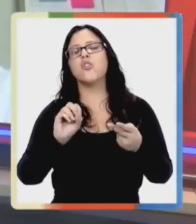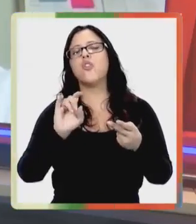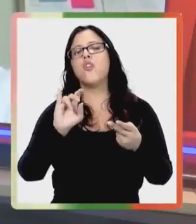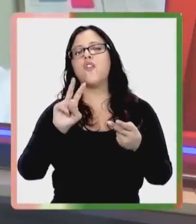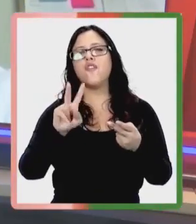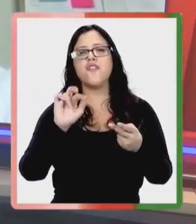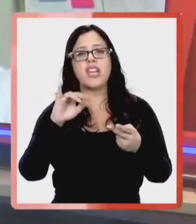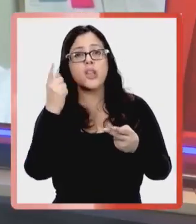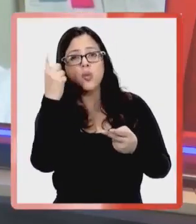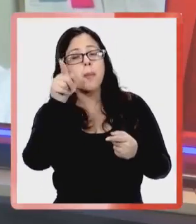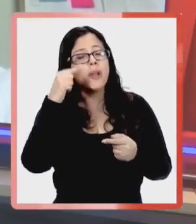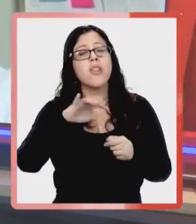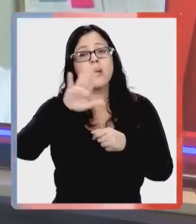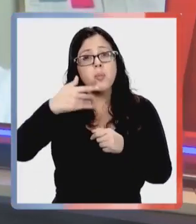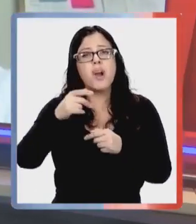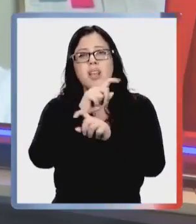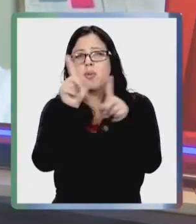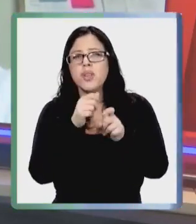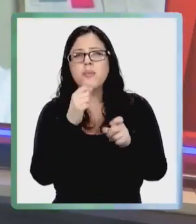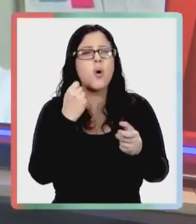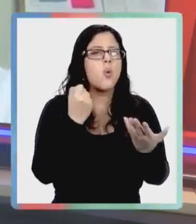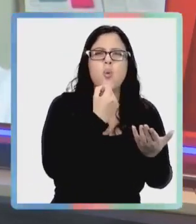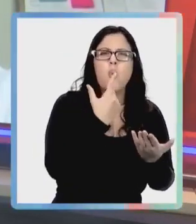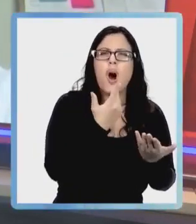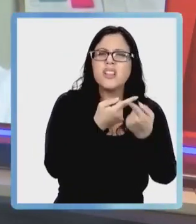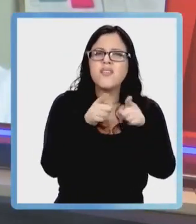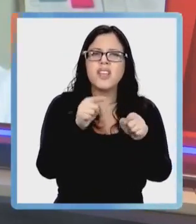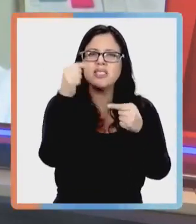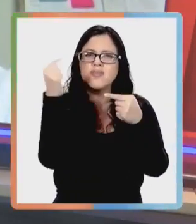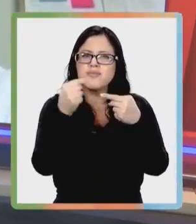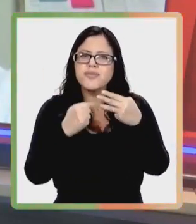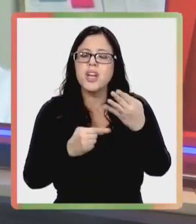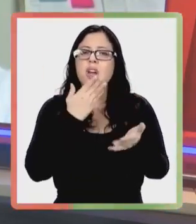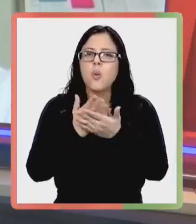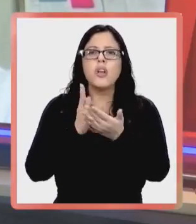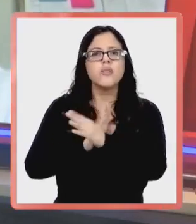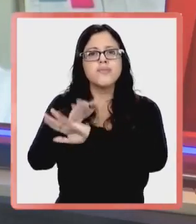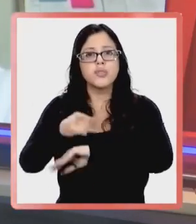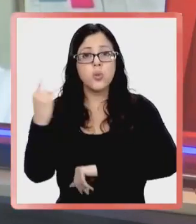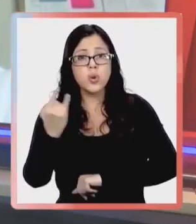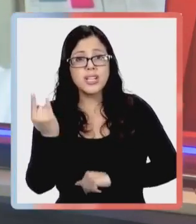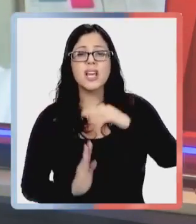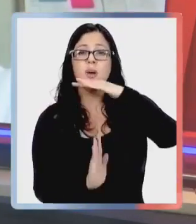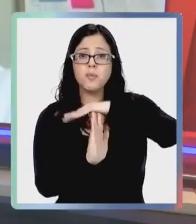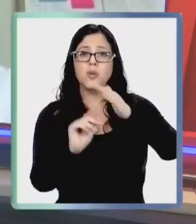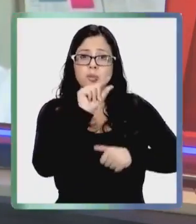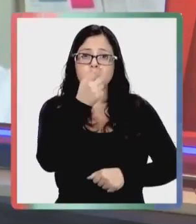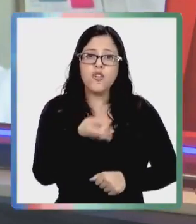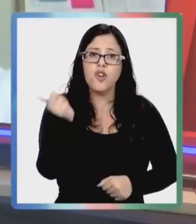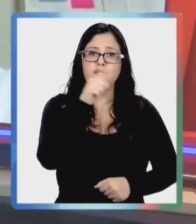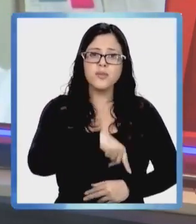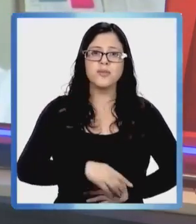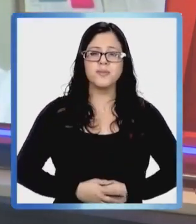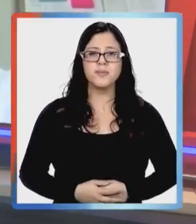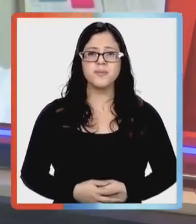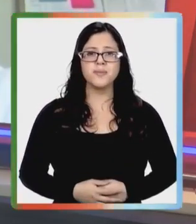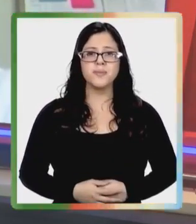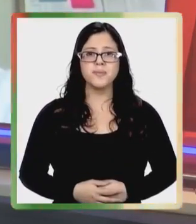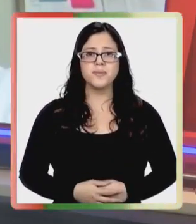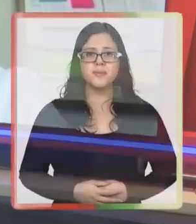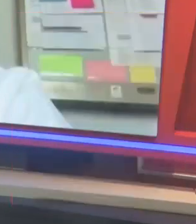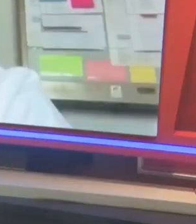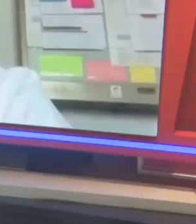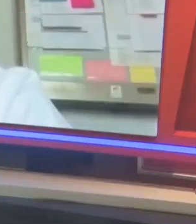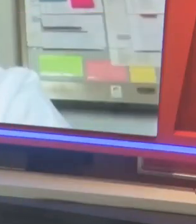del rinovirus, pero le vamos a preguntar, ¿y cómo diferenciamos los unos de los otros y cuándo es momento de acudir a una urgencia? Pausa y regresamos de inmediato.